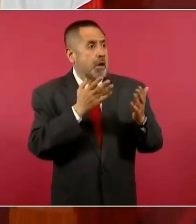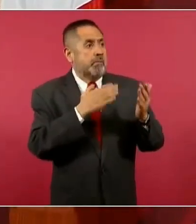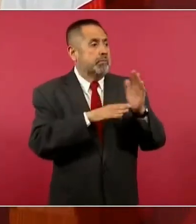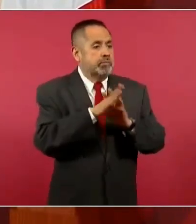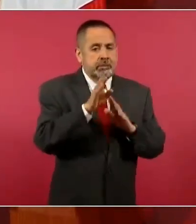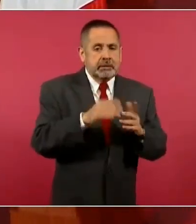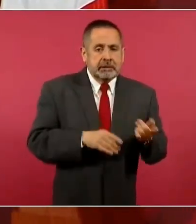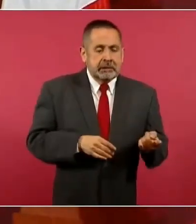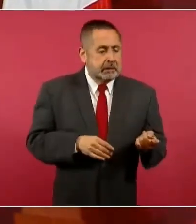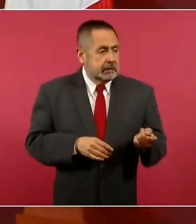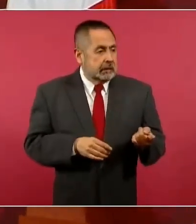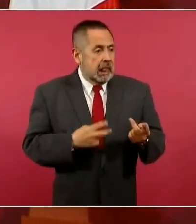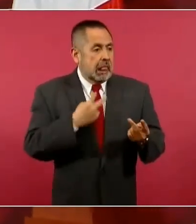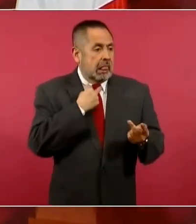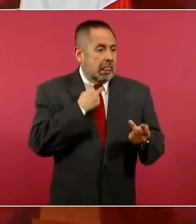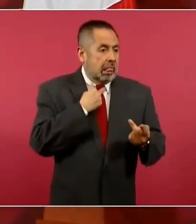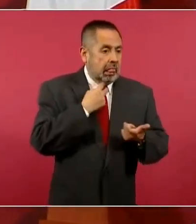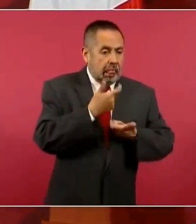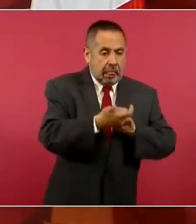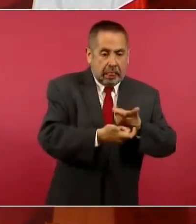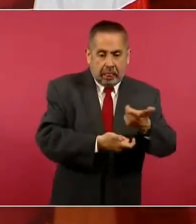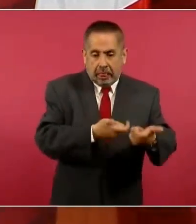con carteras